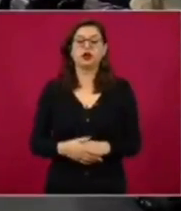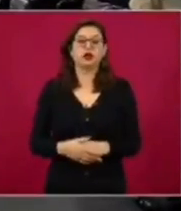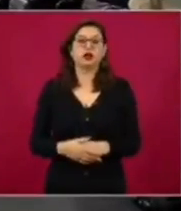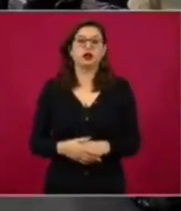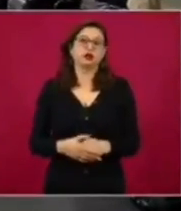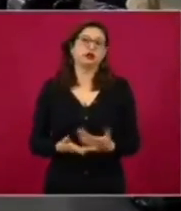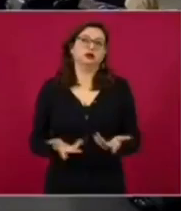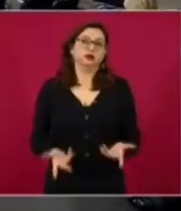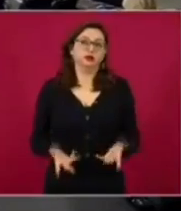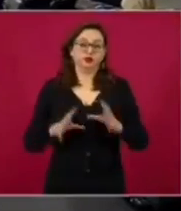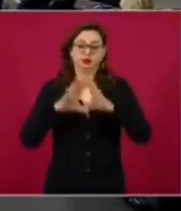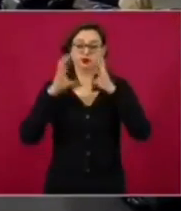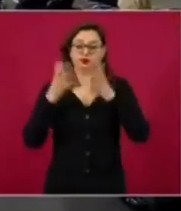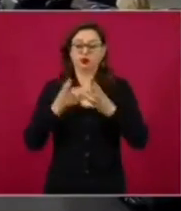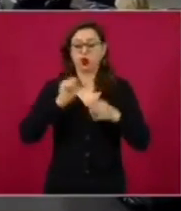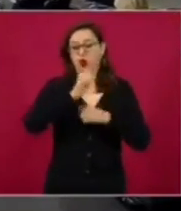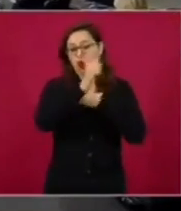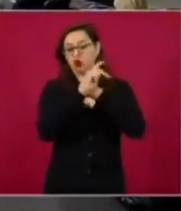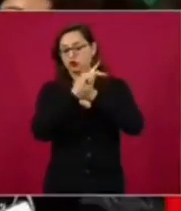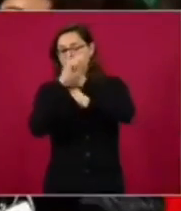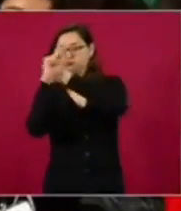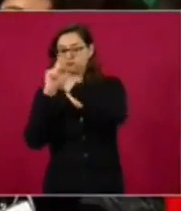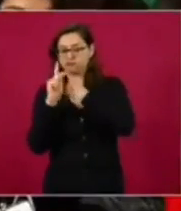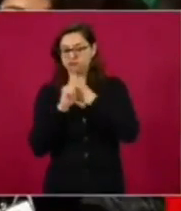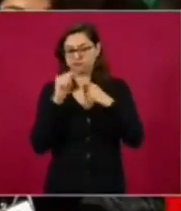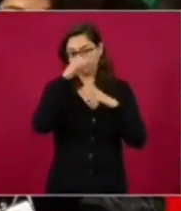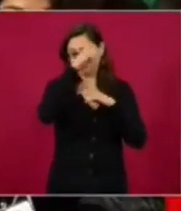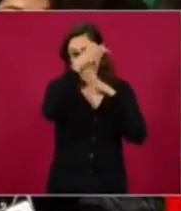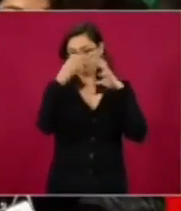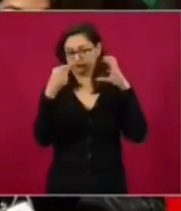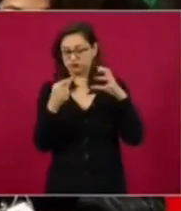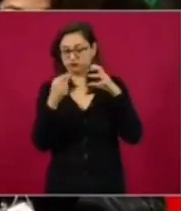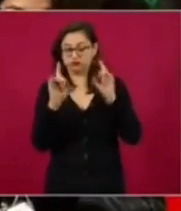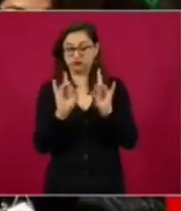que defiende